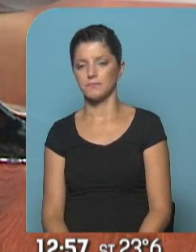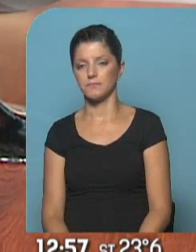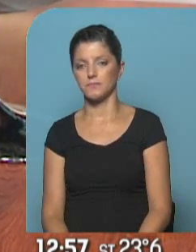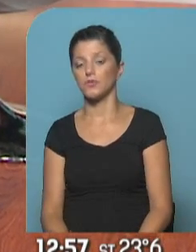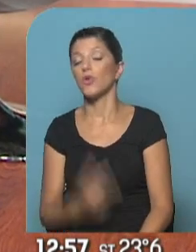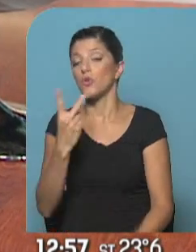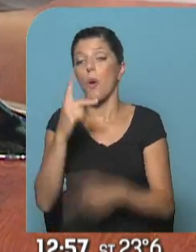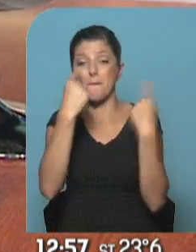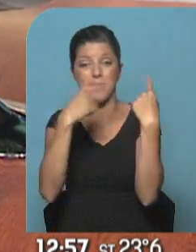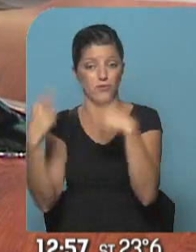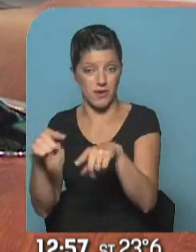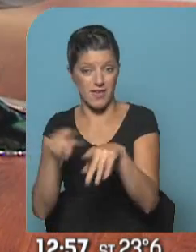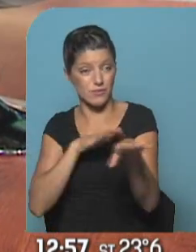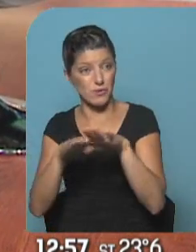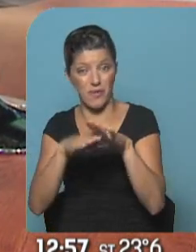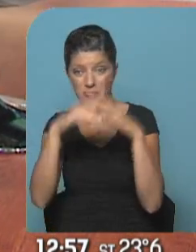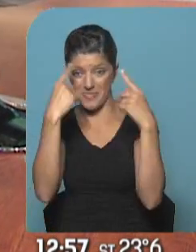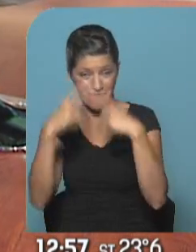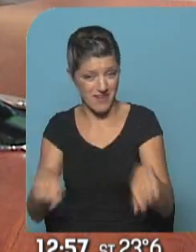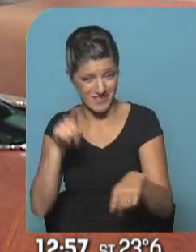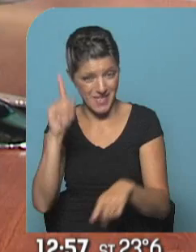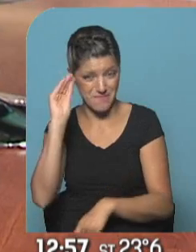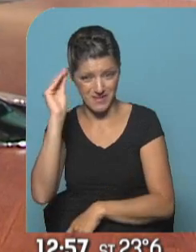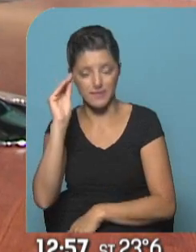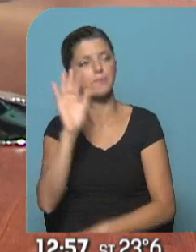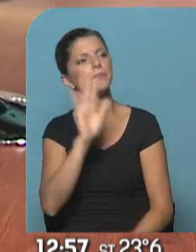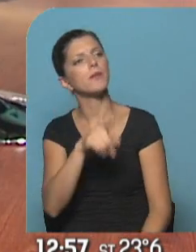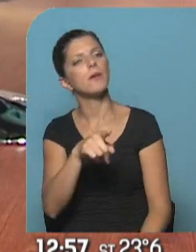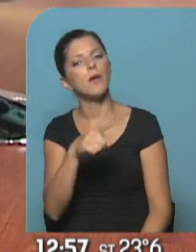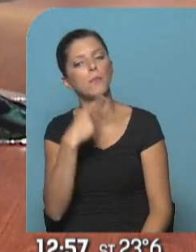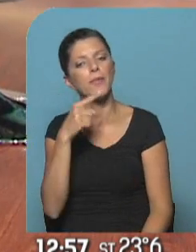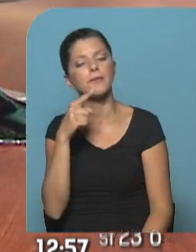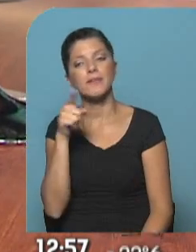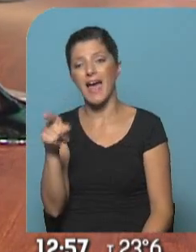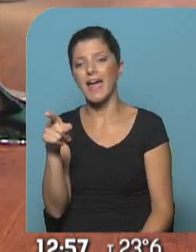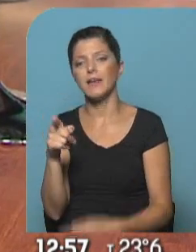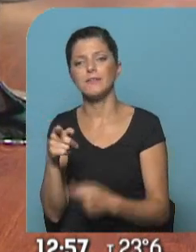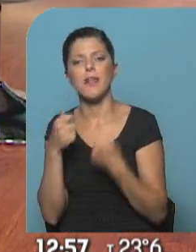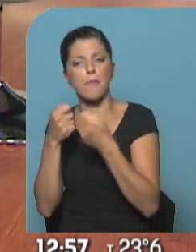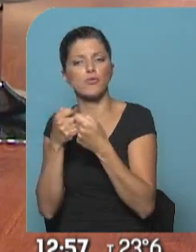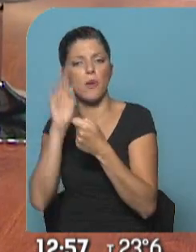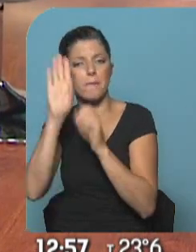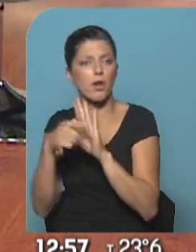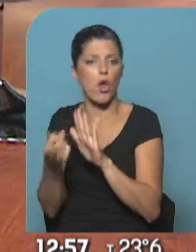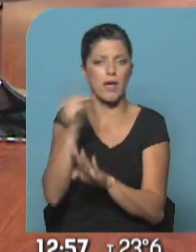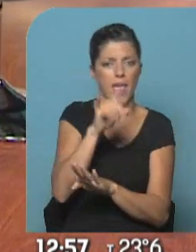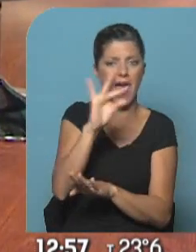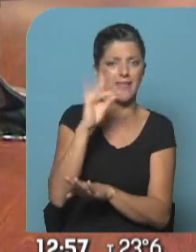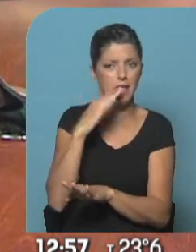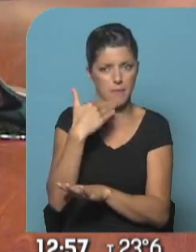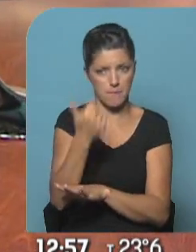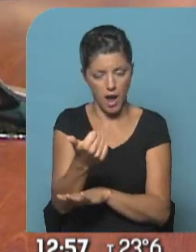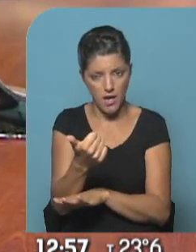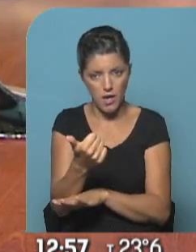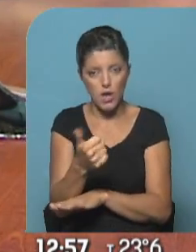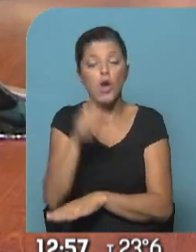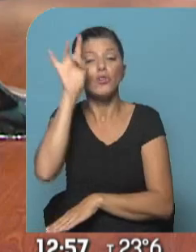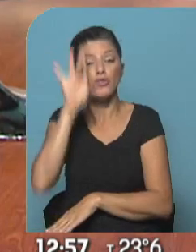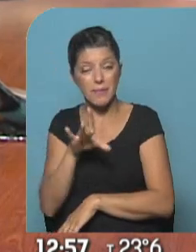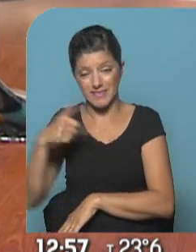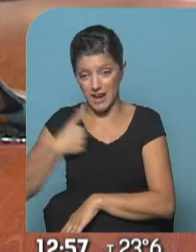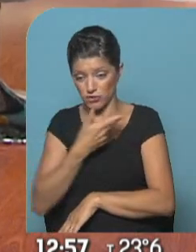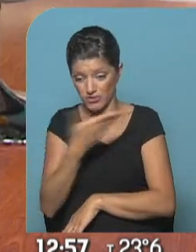mismo Brasil, ¿no? Ahora, ese Brasil, vos estás diciendo, no es querido como era Dilma y estamos hablando de un 3% de popularidad. ¿Y por qué no